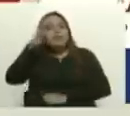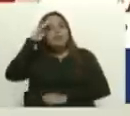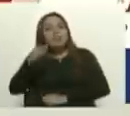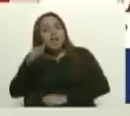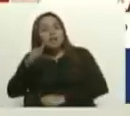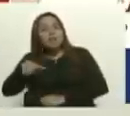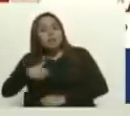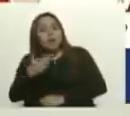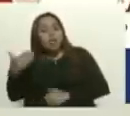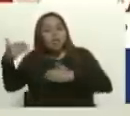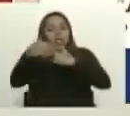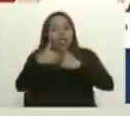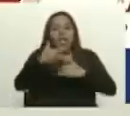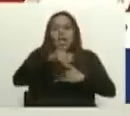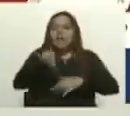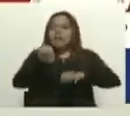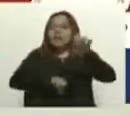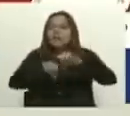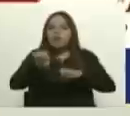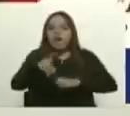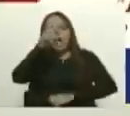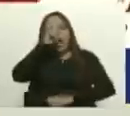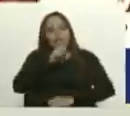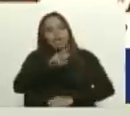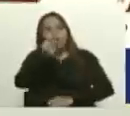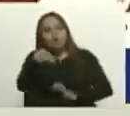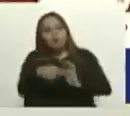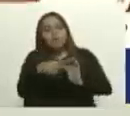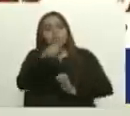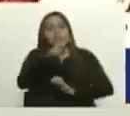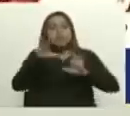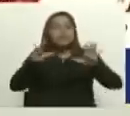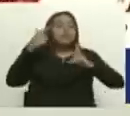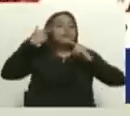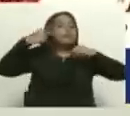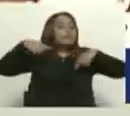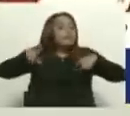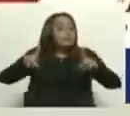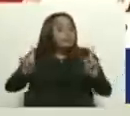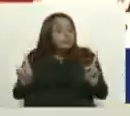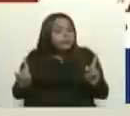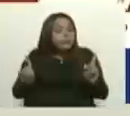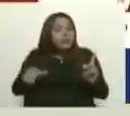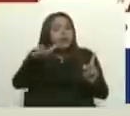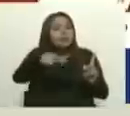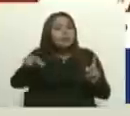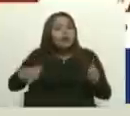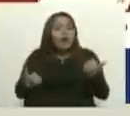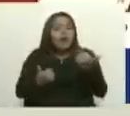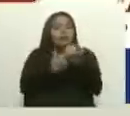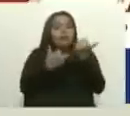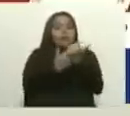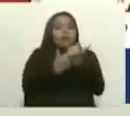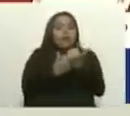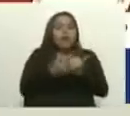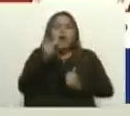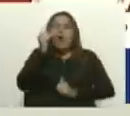estaban en evaluación. En el año 18, según sus asesores,